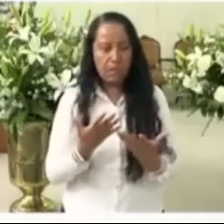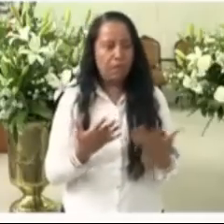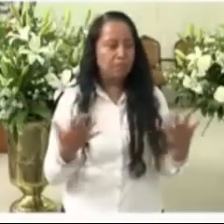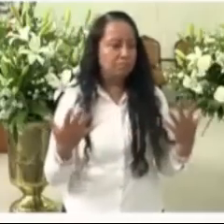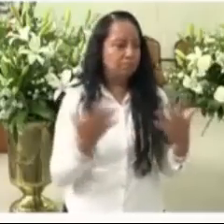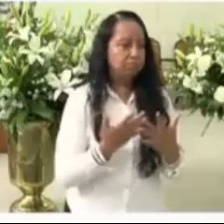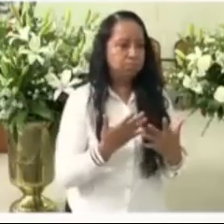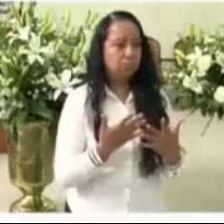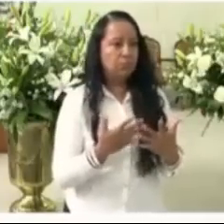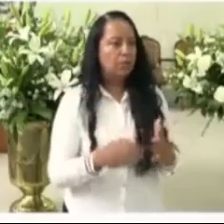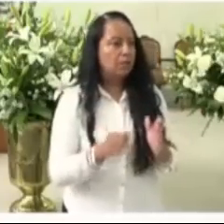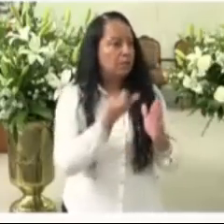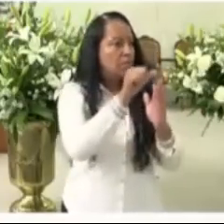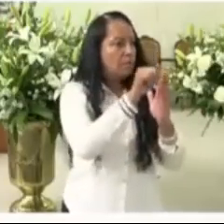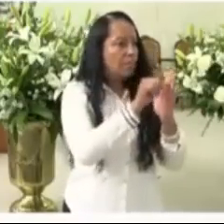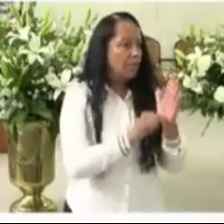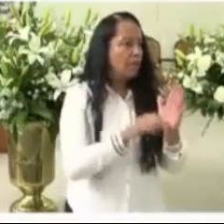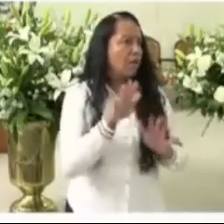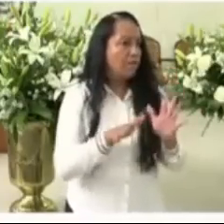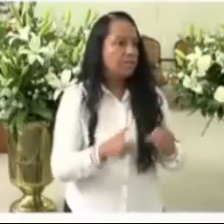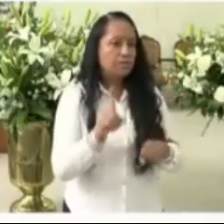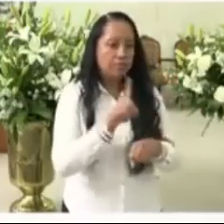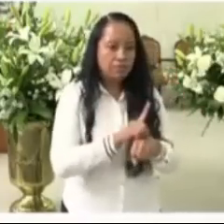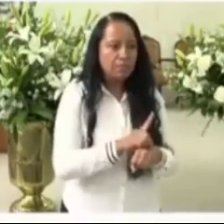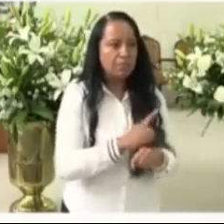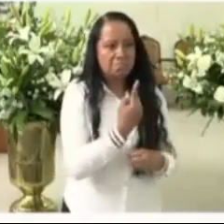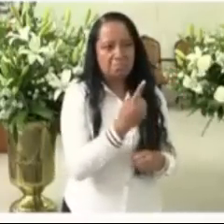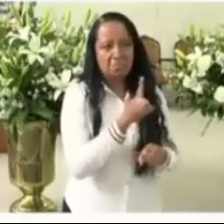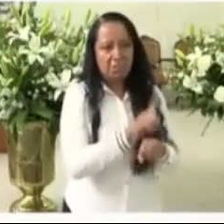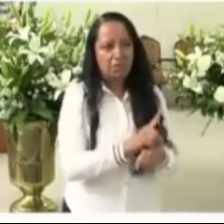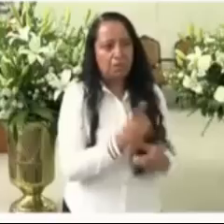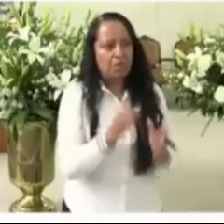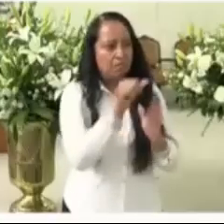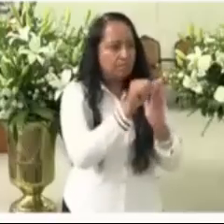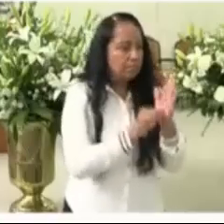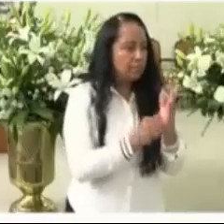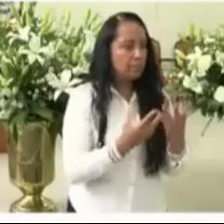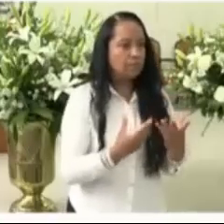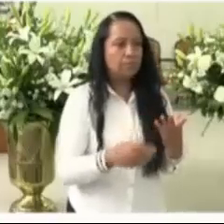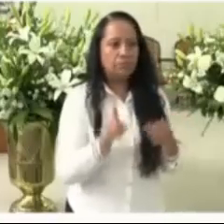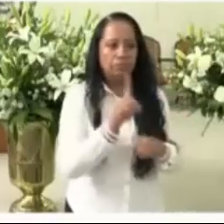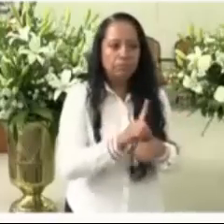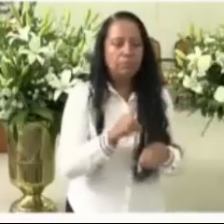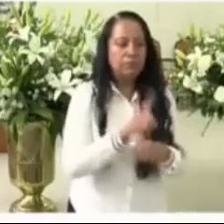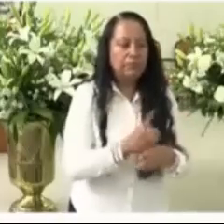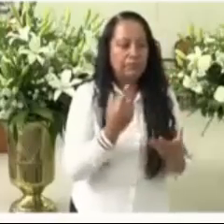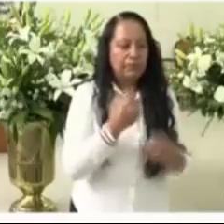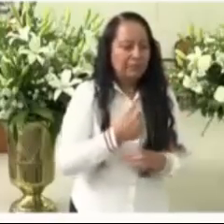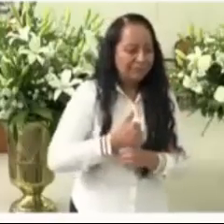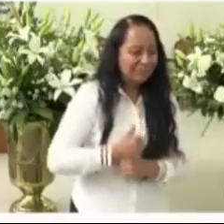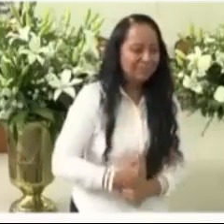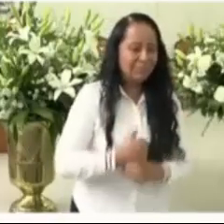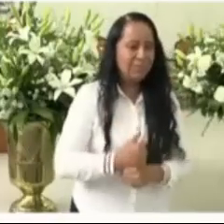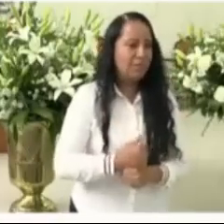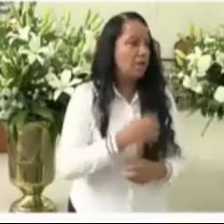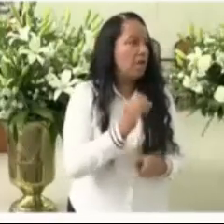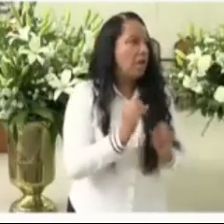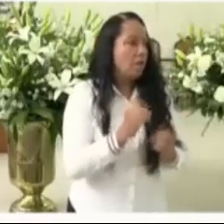mes el que llevamos enfrentando esta lucha, sino que incluso en algunos casos son años,